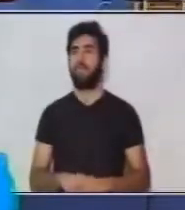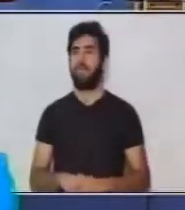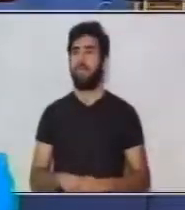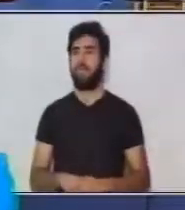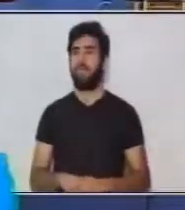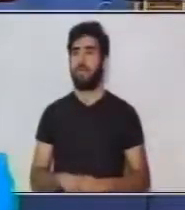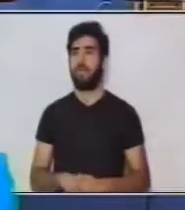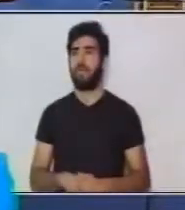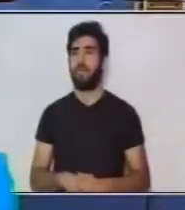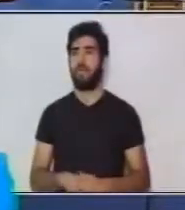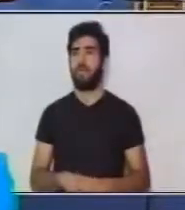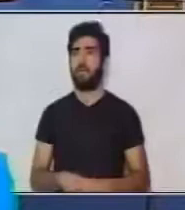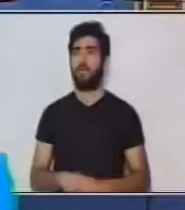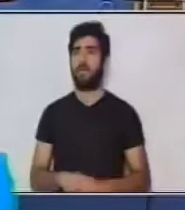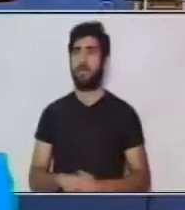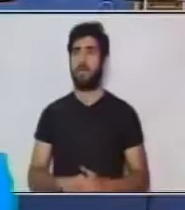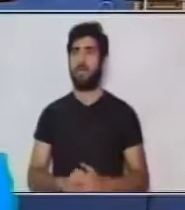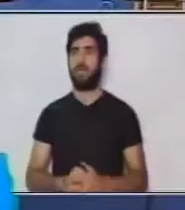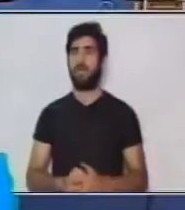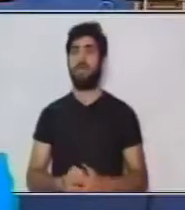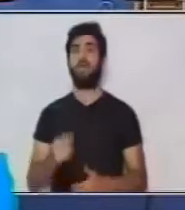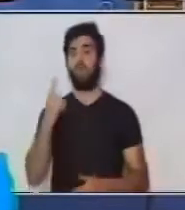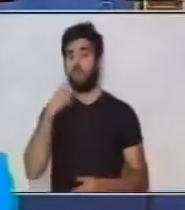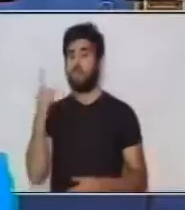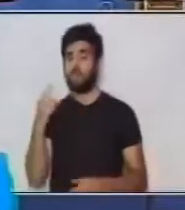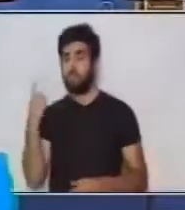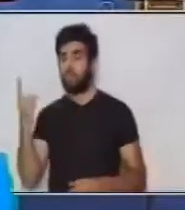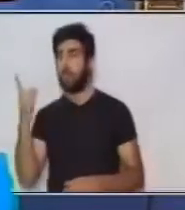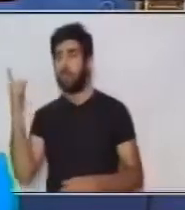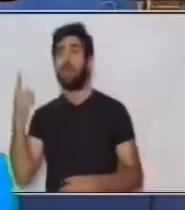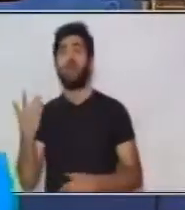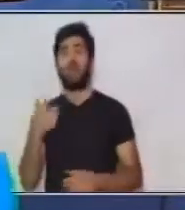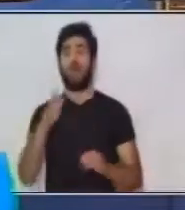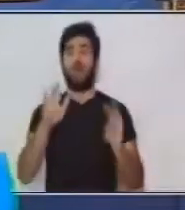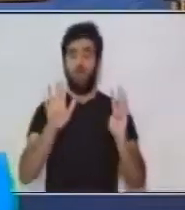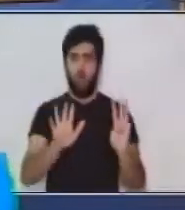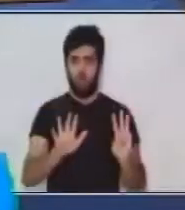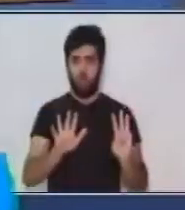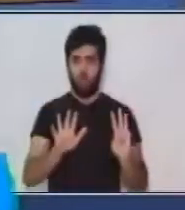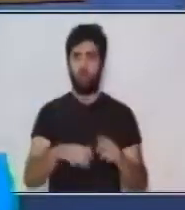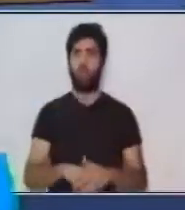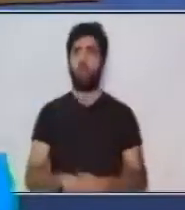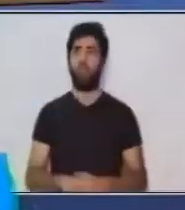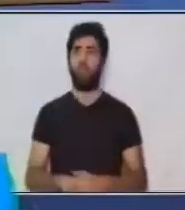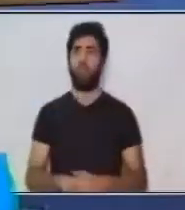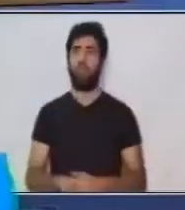Busquemos un octágono. Vamos a buscar ahora un octágono.